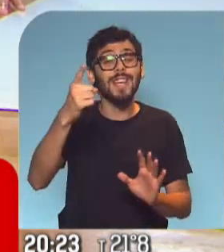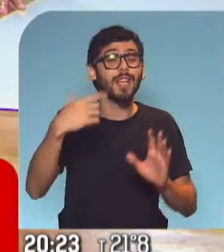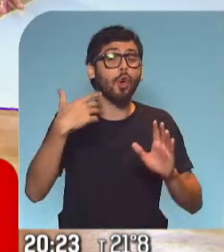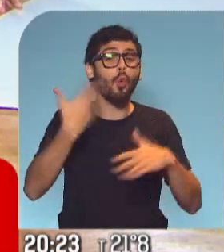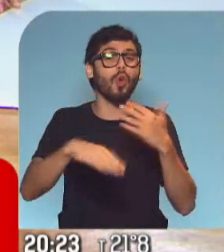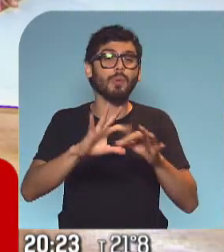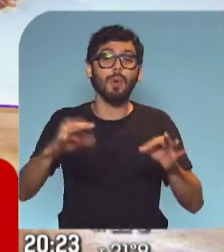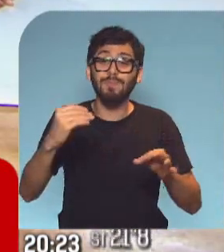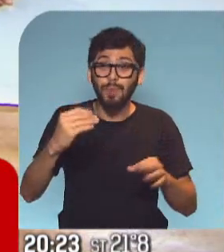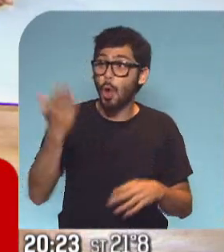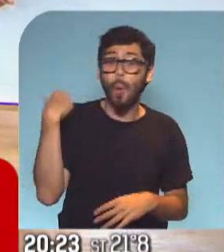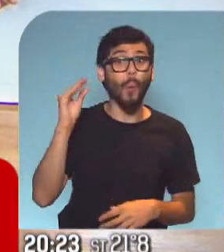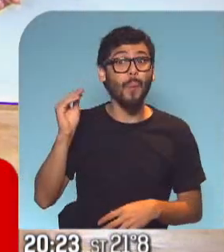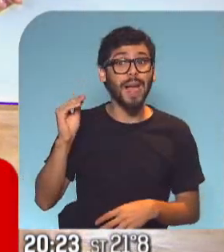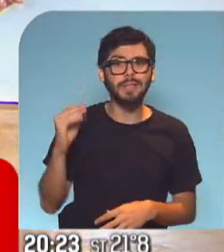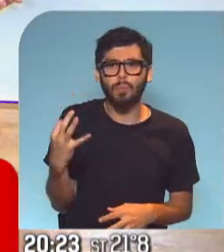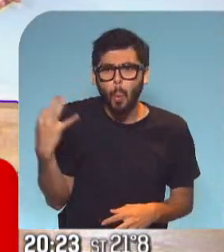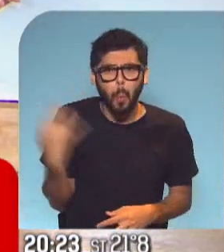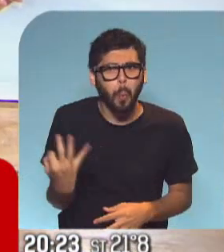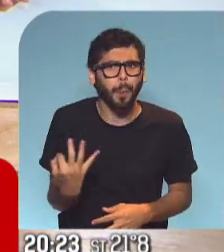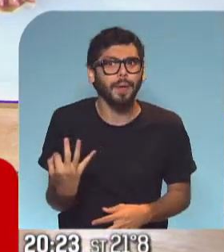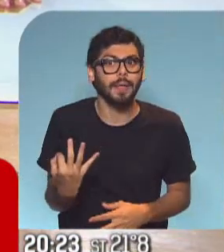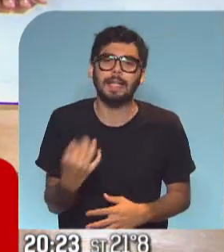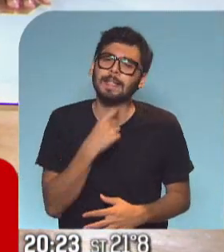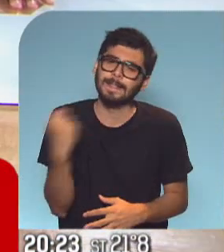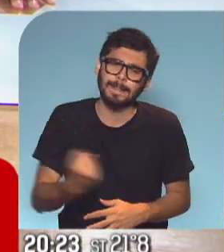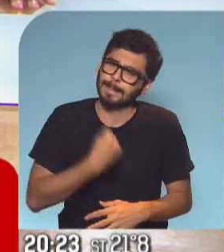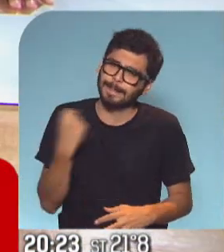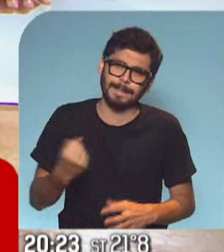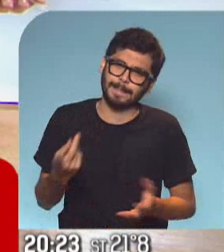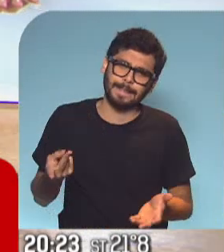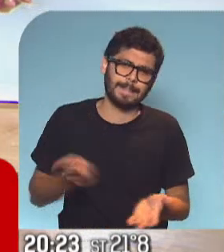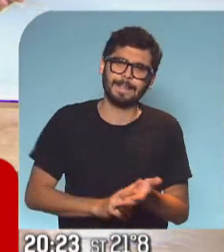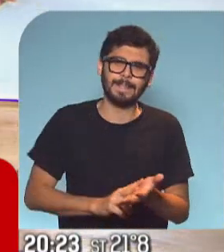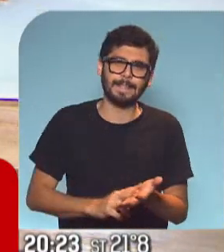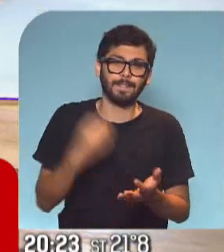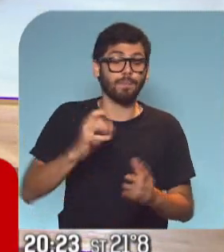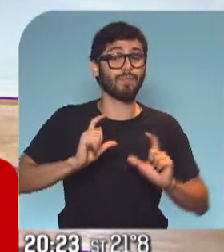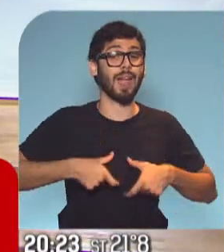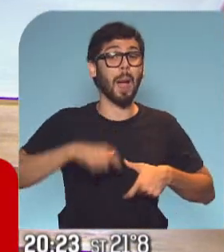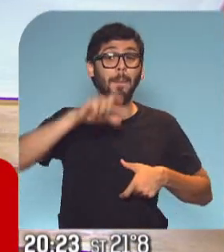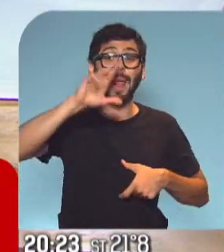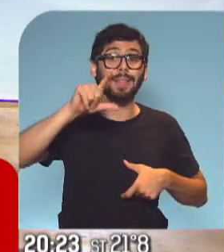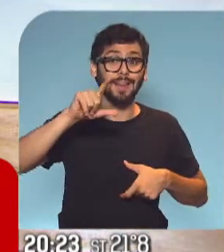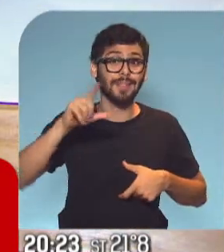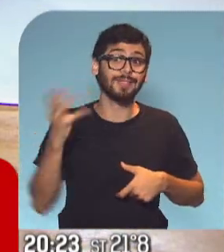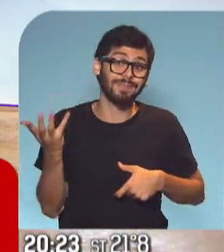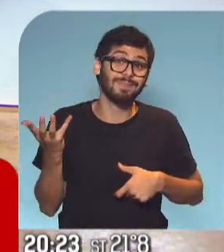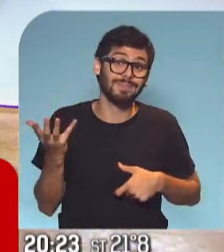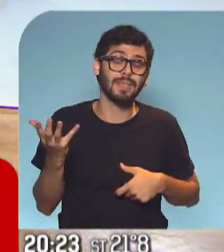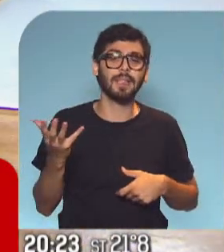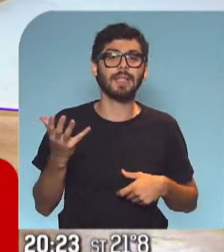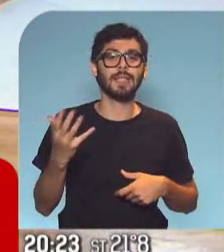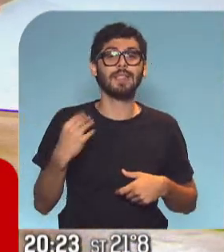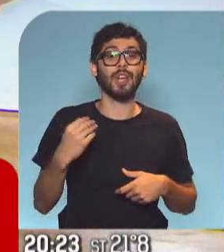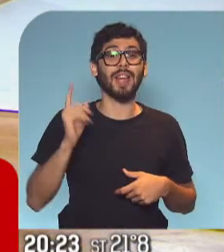como le fue tan bien en Brasil, claro. Va por la revancha. Claro. Y va... Ganó la de plata. Claro, pero